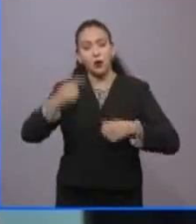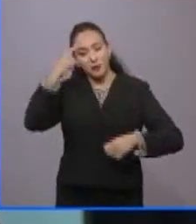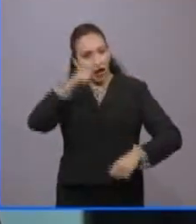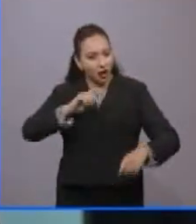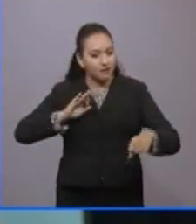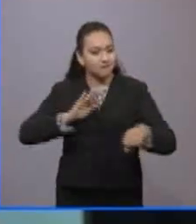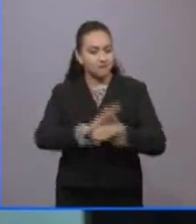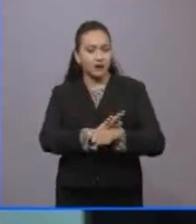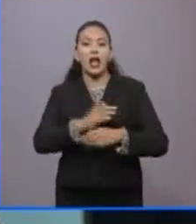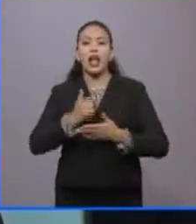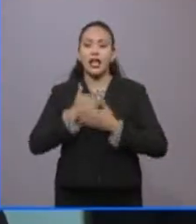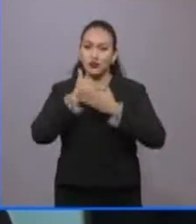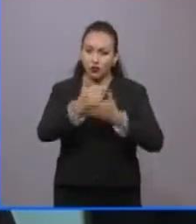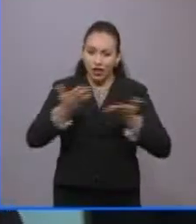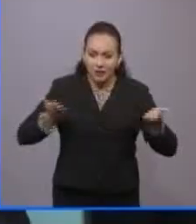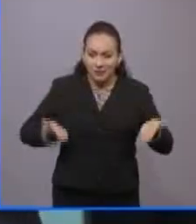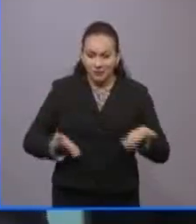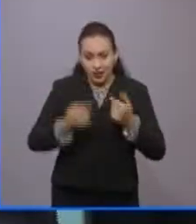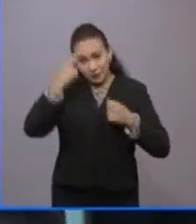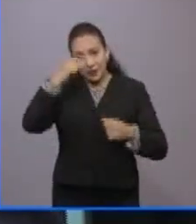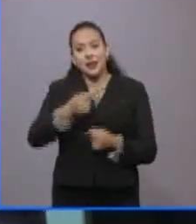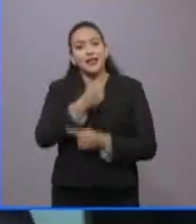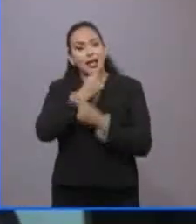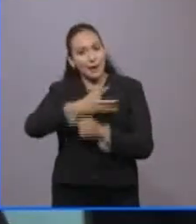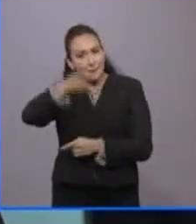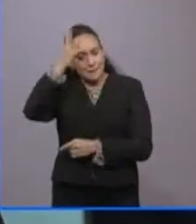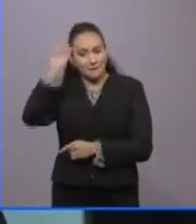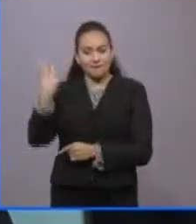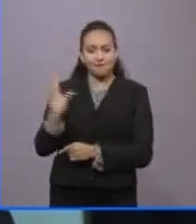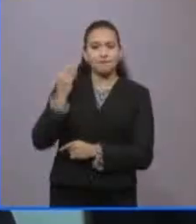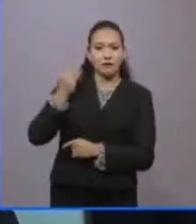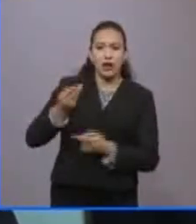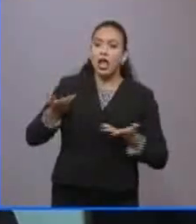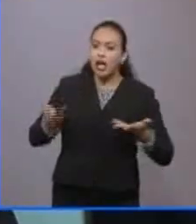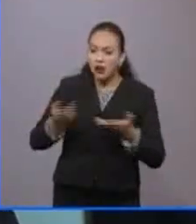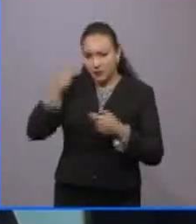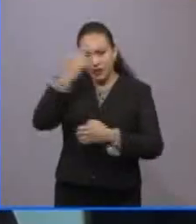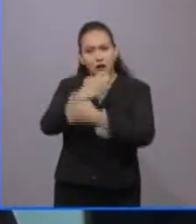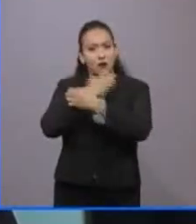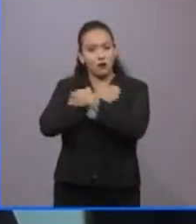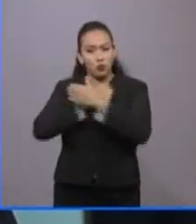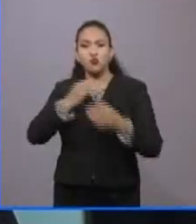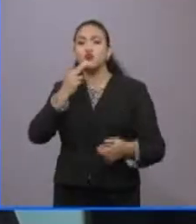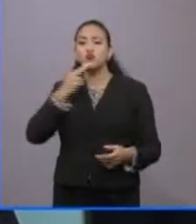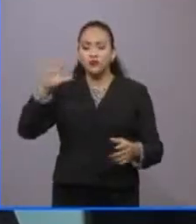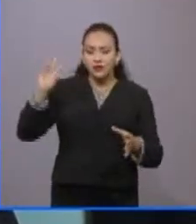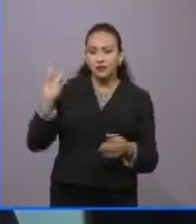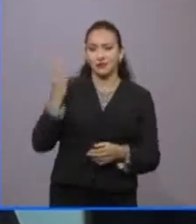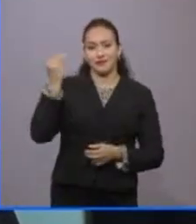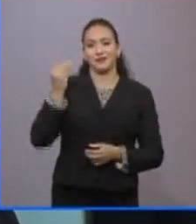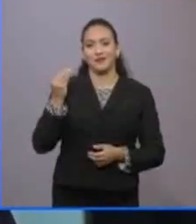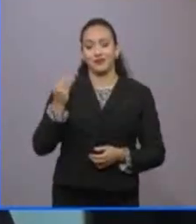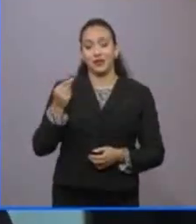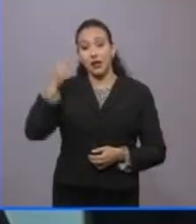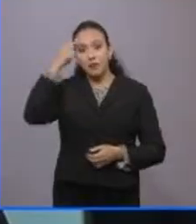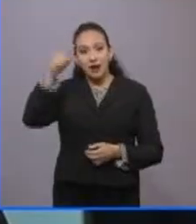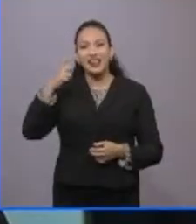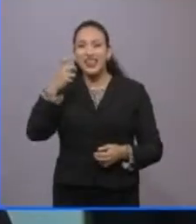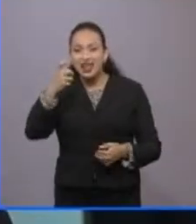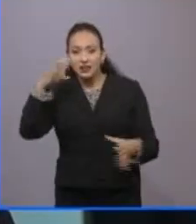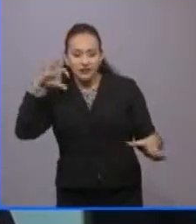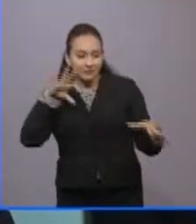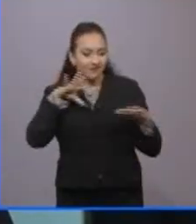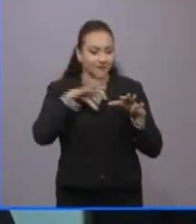El impulsar una cultura educativa donde la tecnología sea aliada a